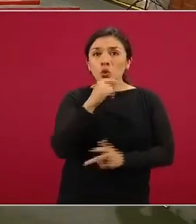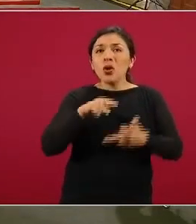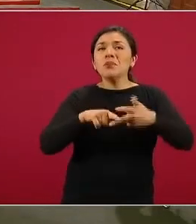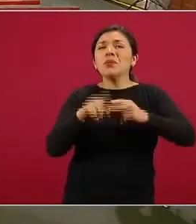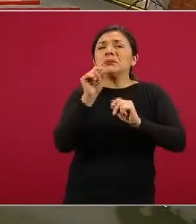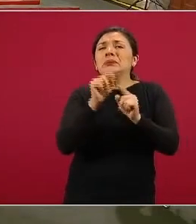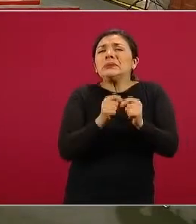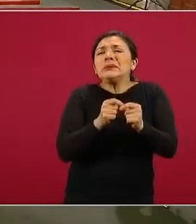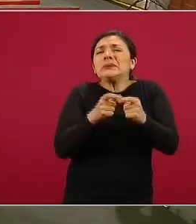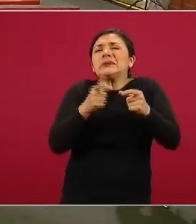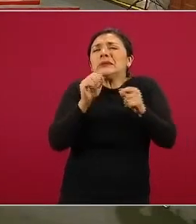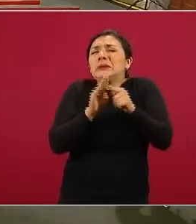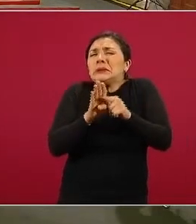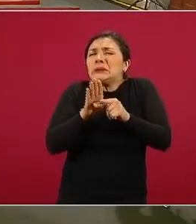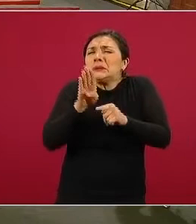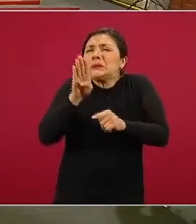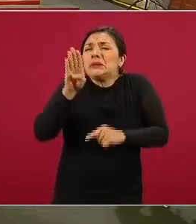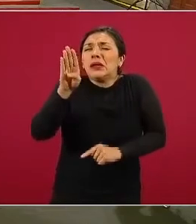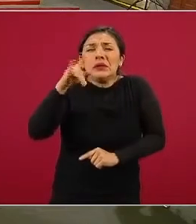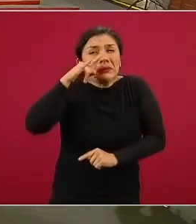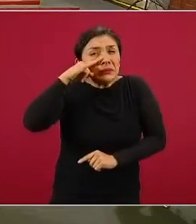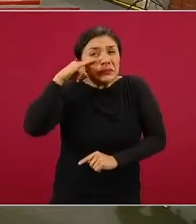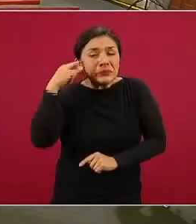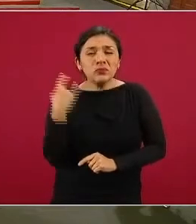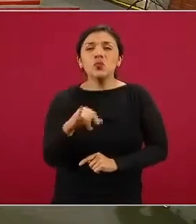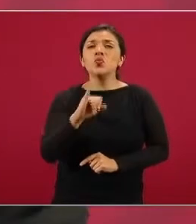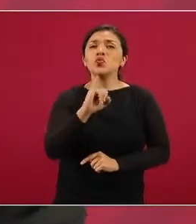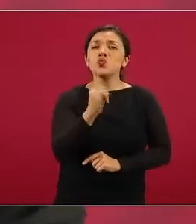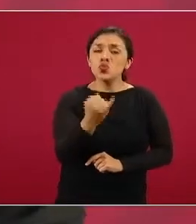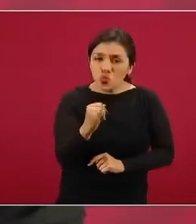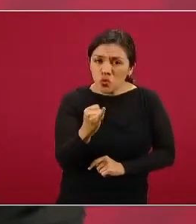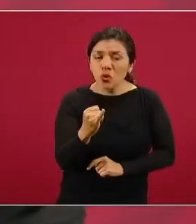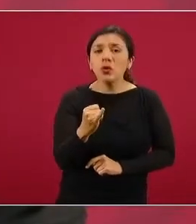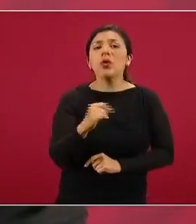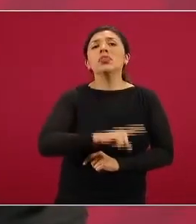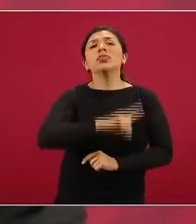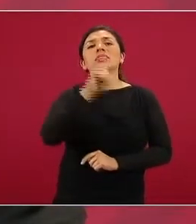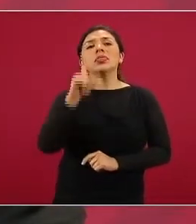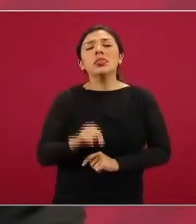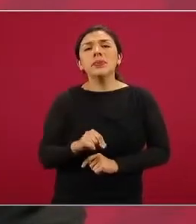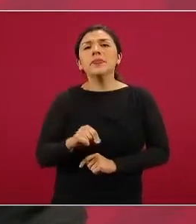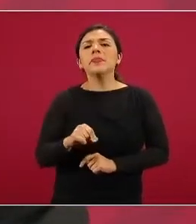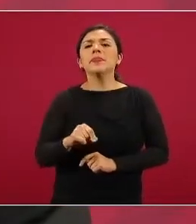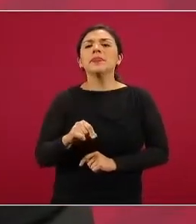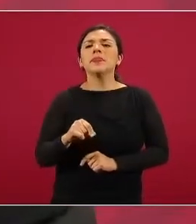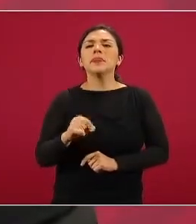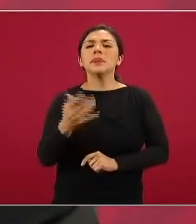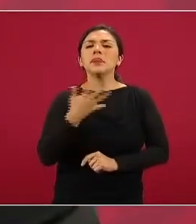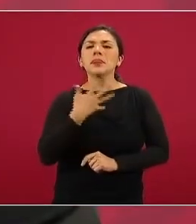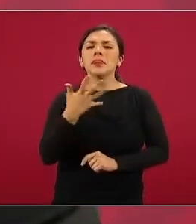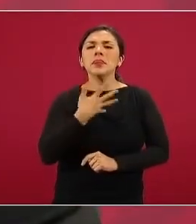leve recuperación que se va en junio, luego viene una,